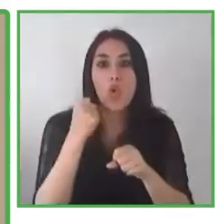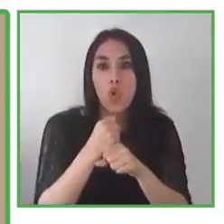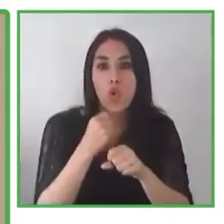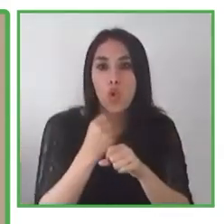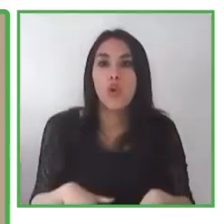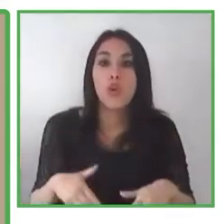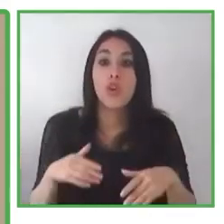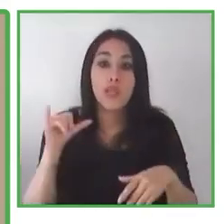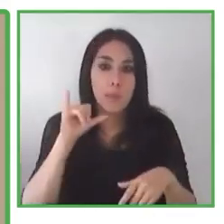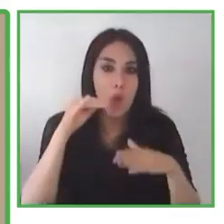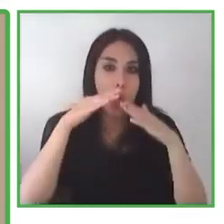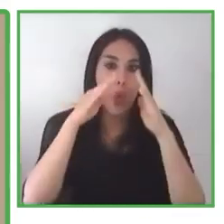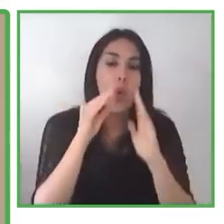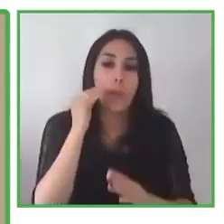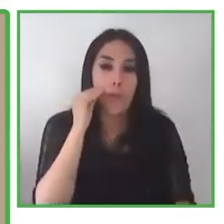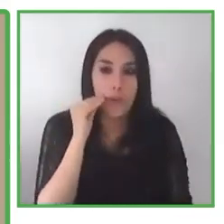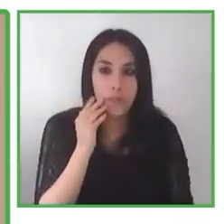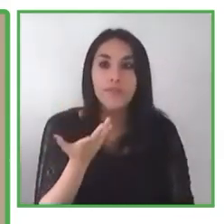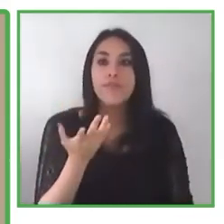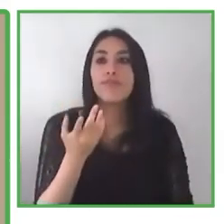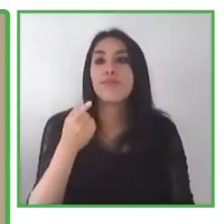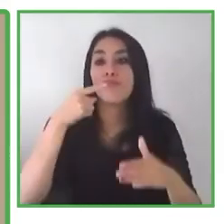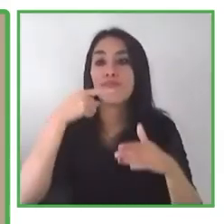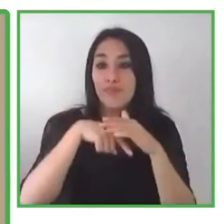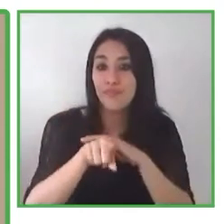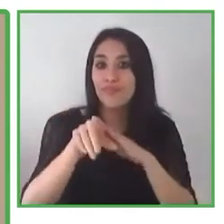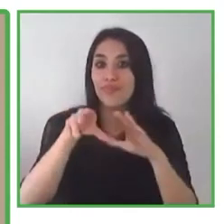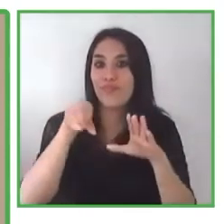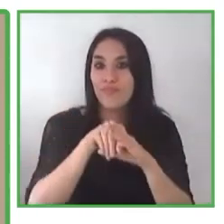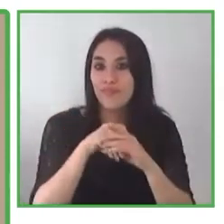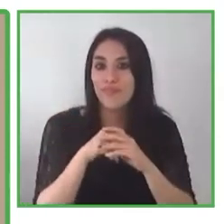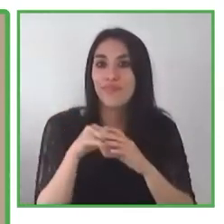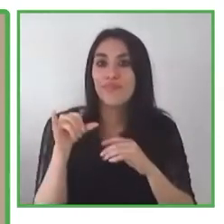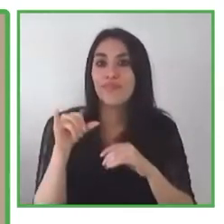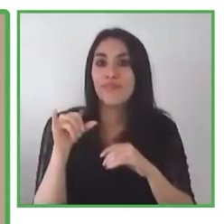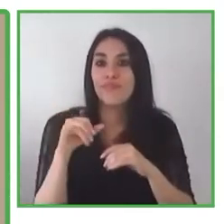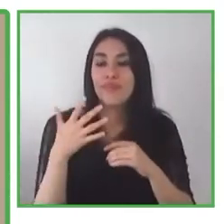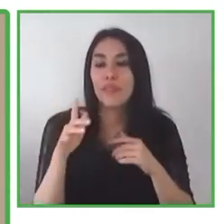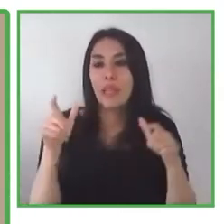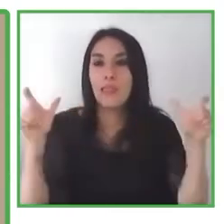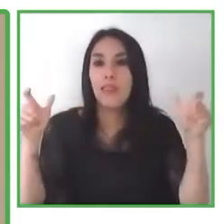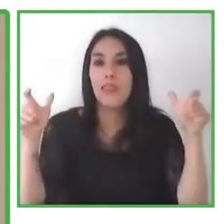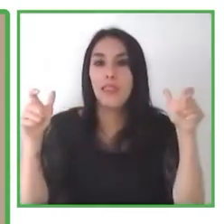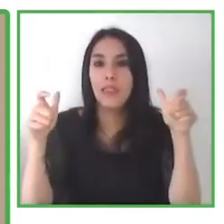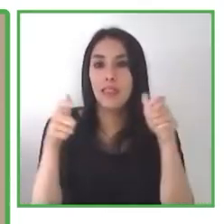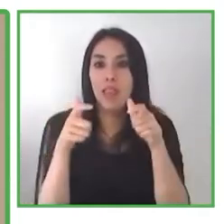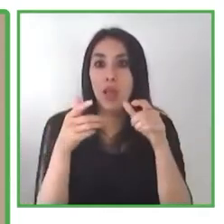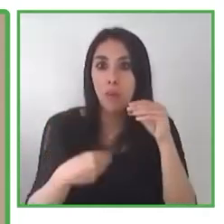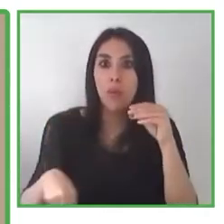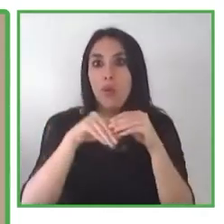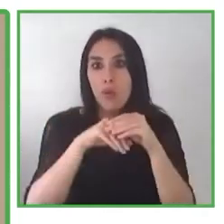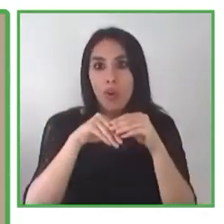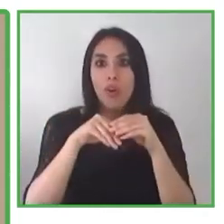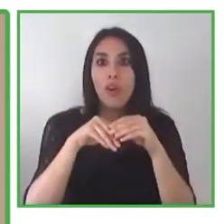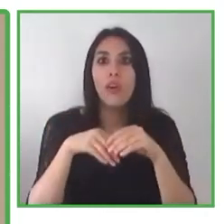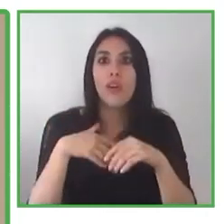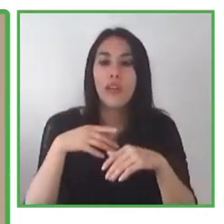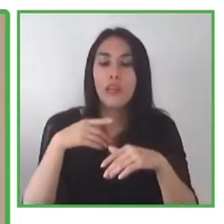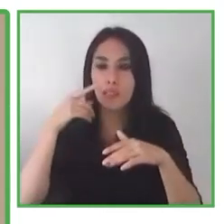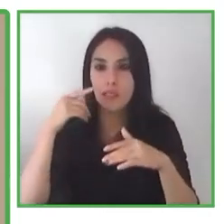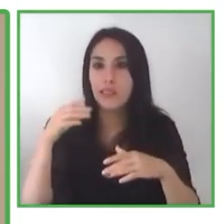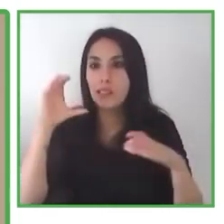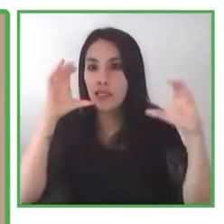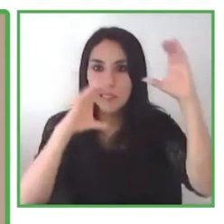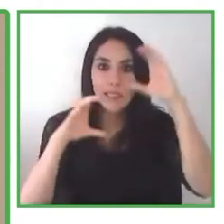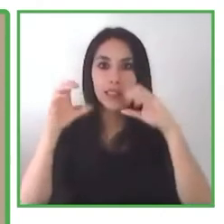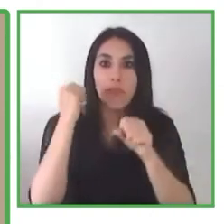trabajo y lugares de vivienda accesibles e inclusive disminuyen más la capacidad de